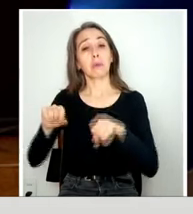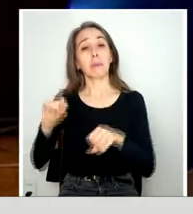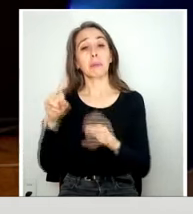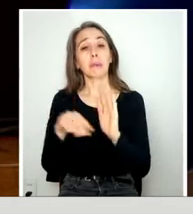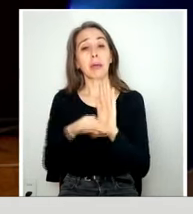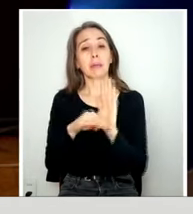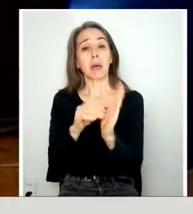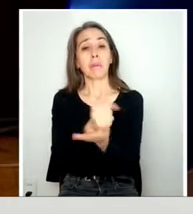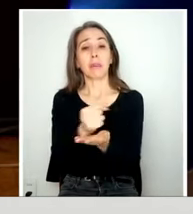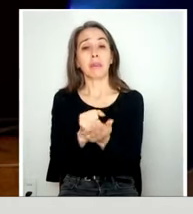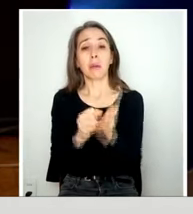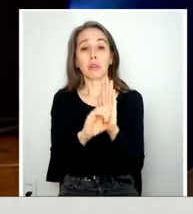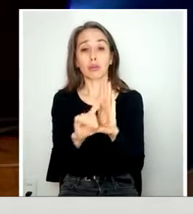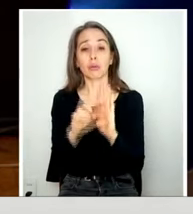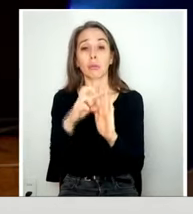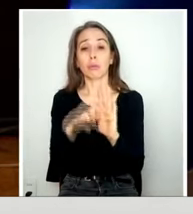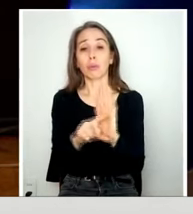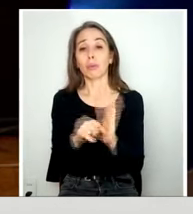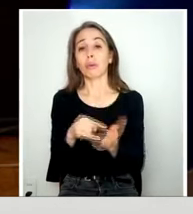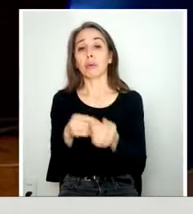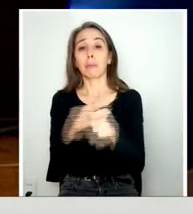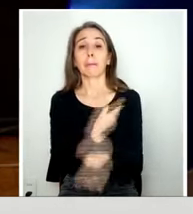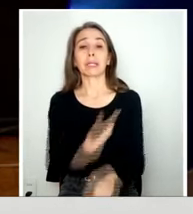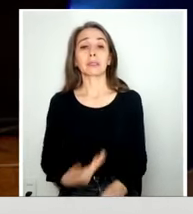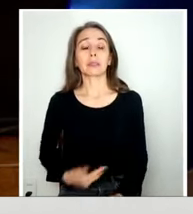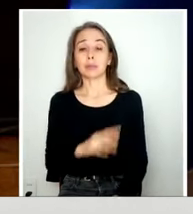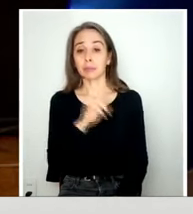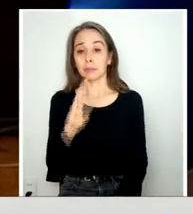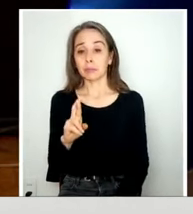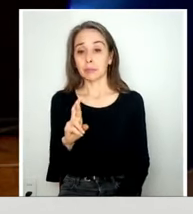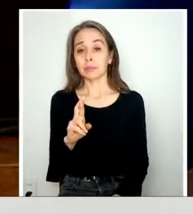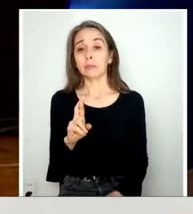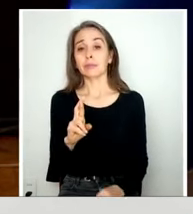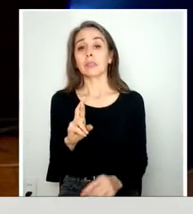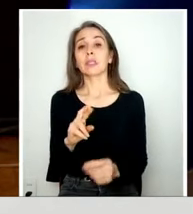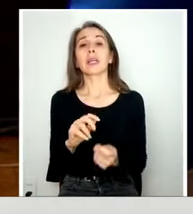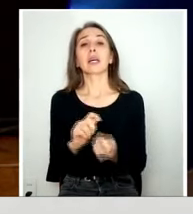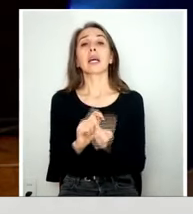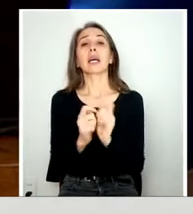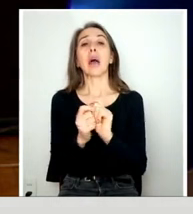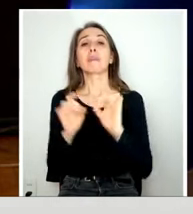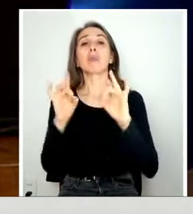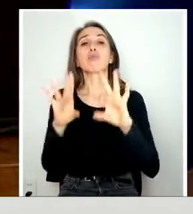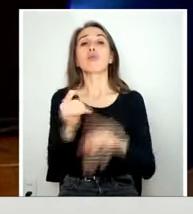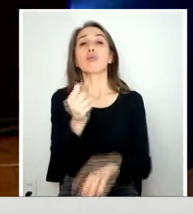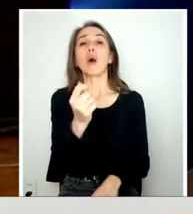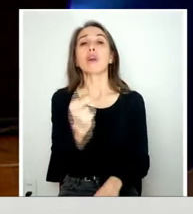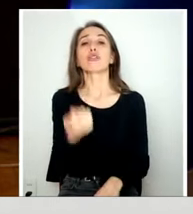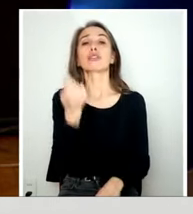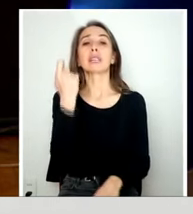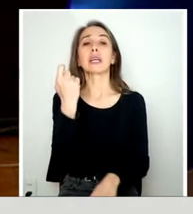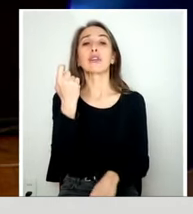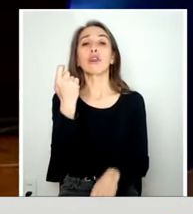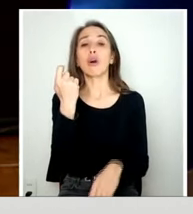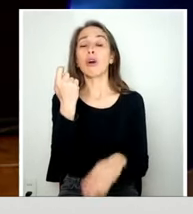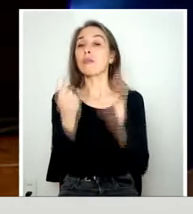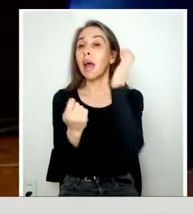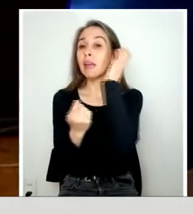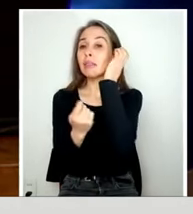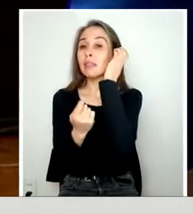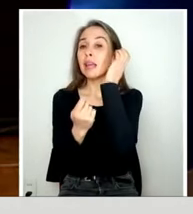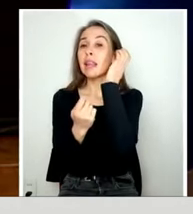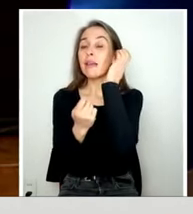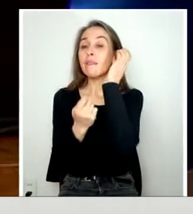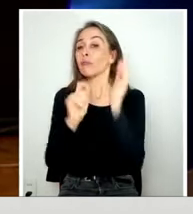proyecto iniciado mensaje que modifica el procedimiento de fijación tarifaria de concesionarias de telefonía fija y corrige